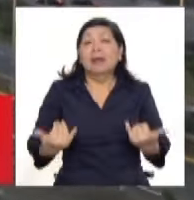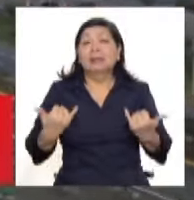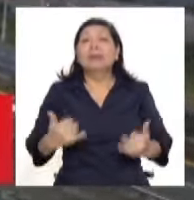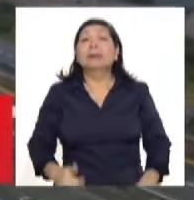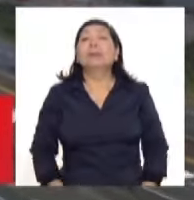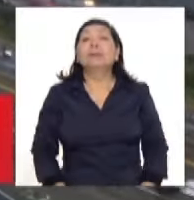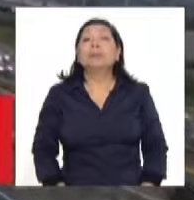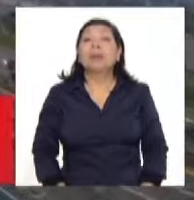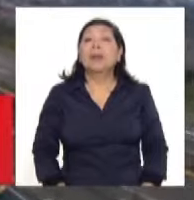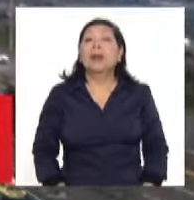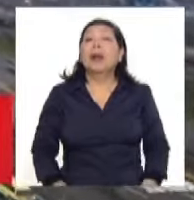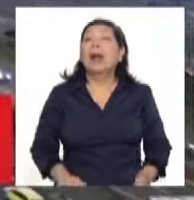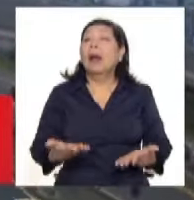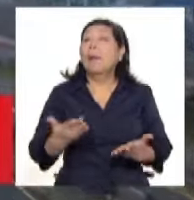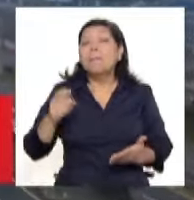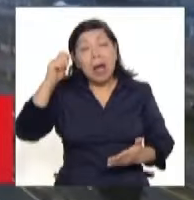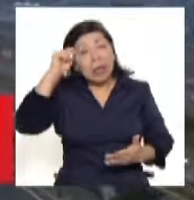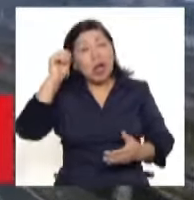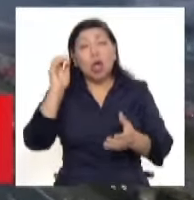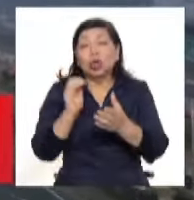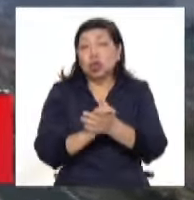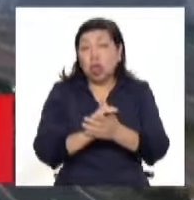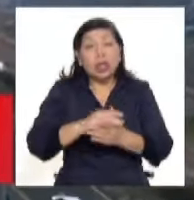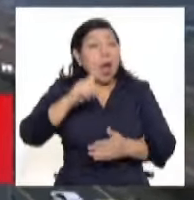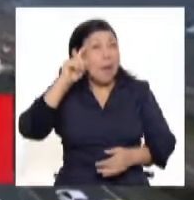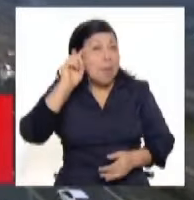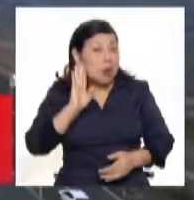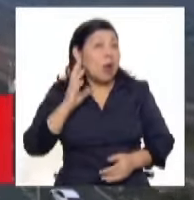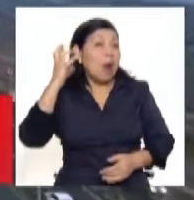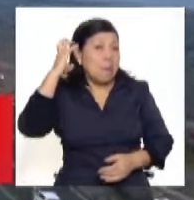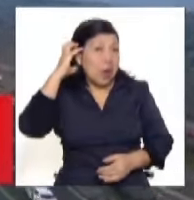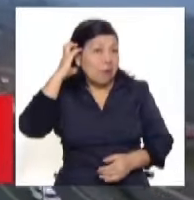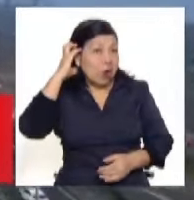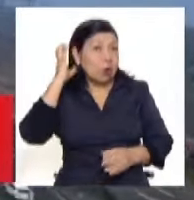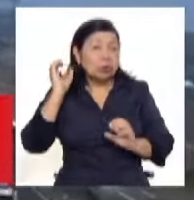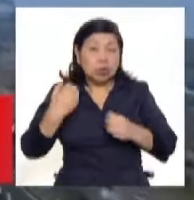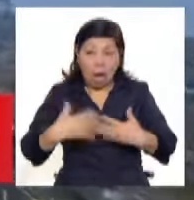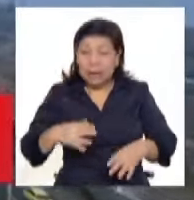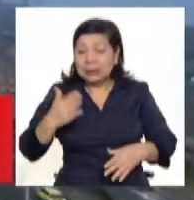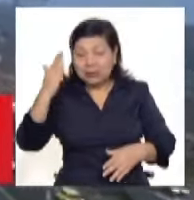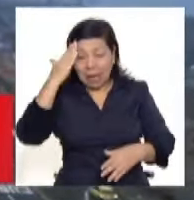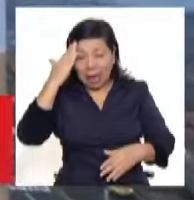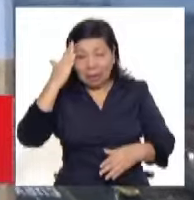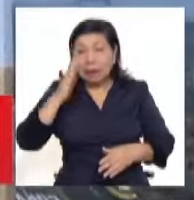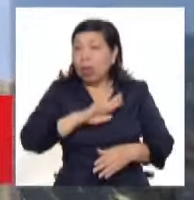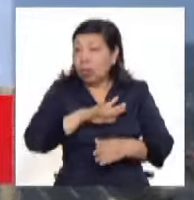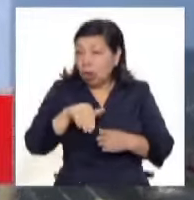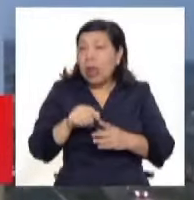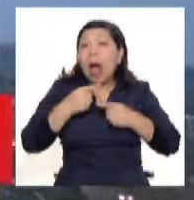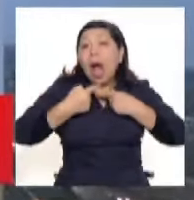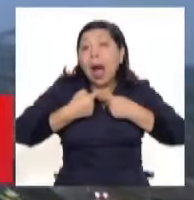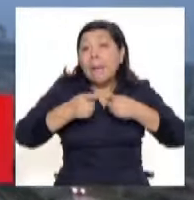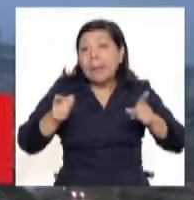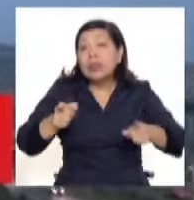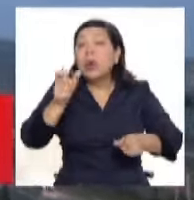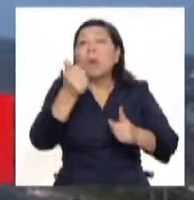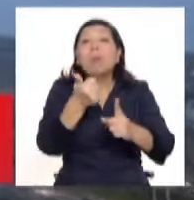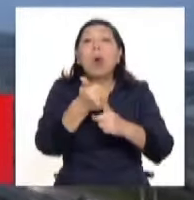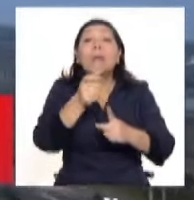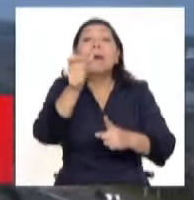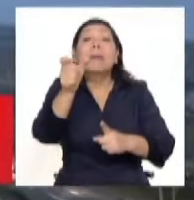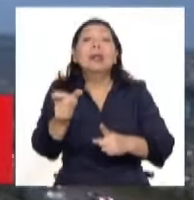caso Magdalena, Chorrillos, Barranco y Miraflores, están comunicados de esto para que informen también a sus